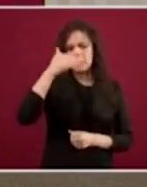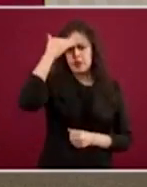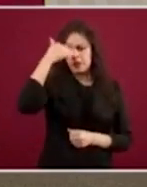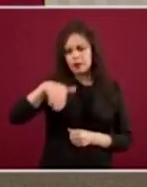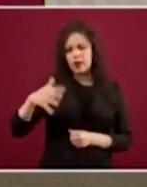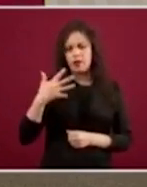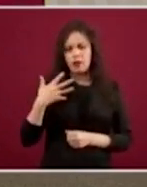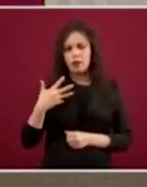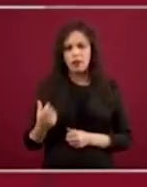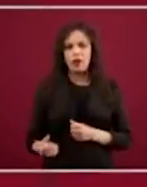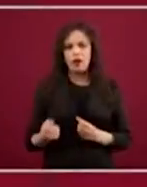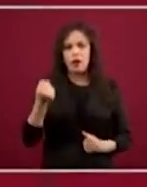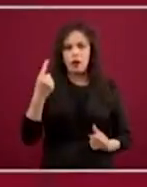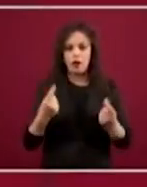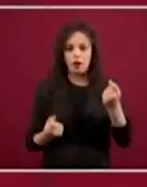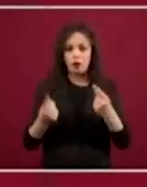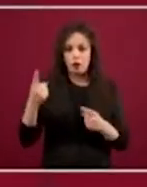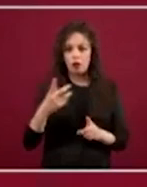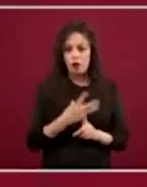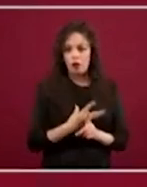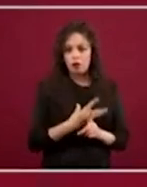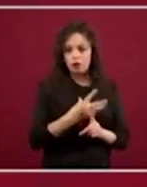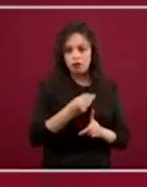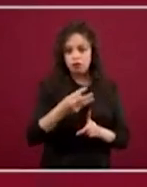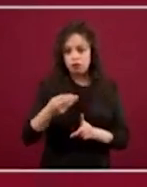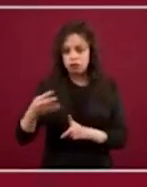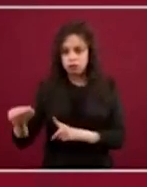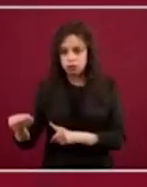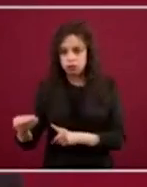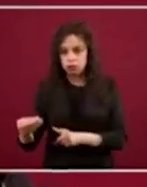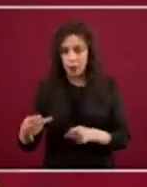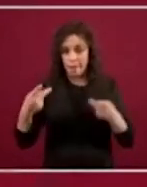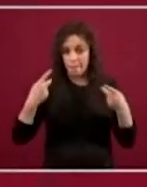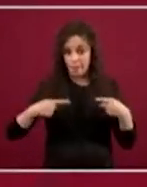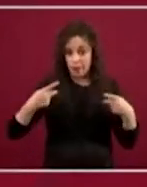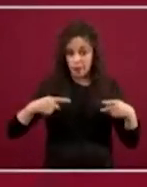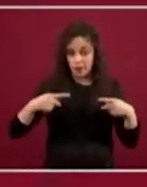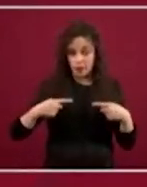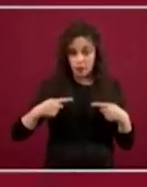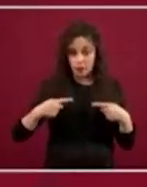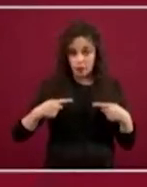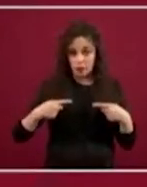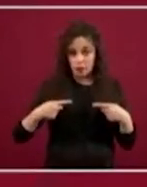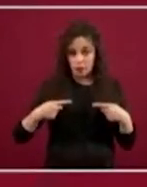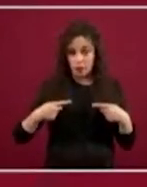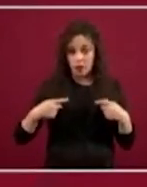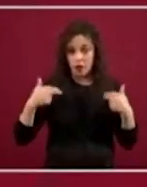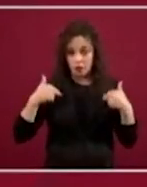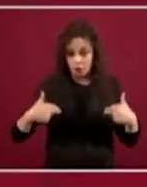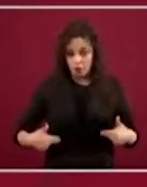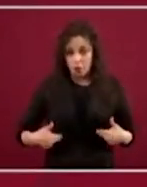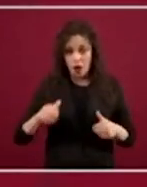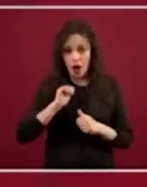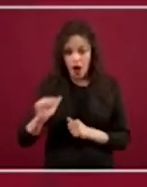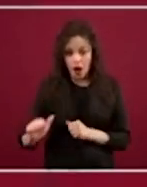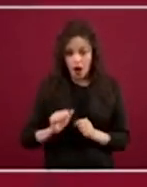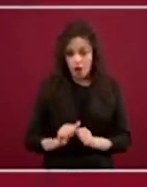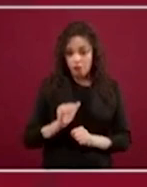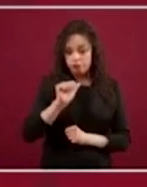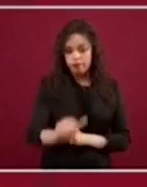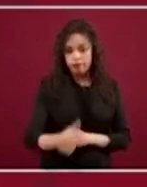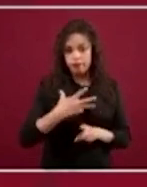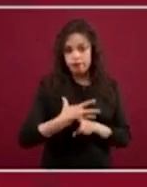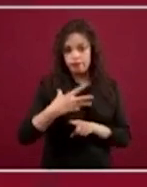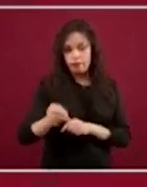de transmisión aparentemente de humanos a animales domésticos hasta el momento